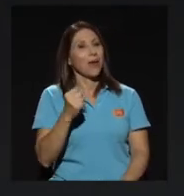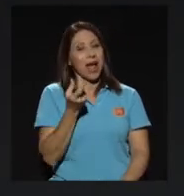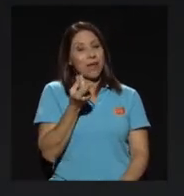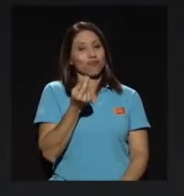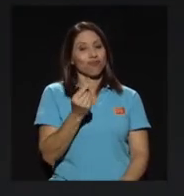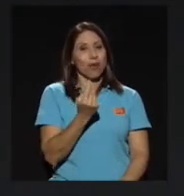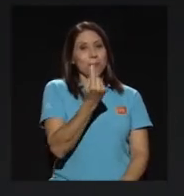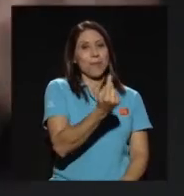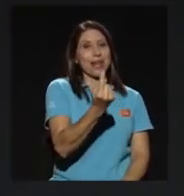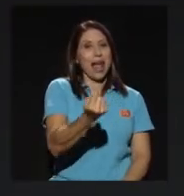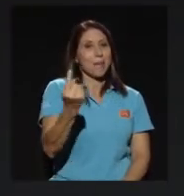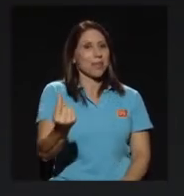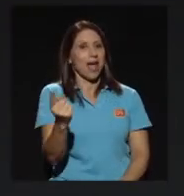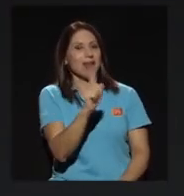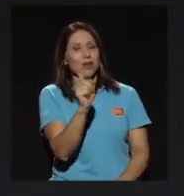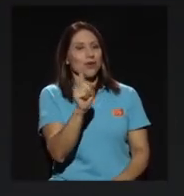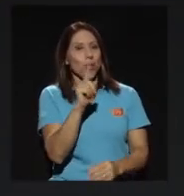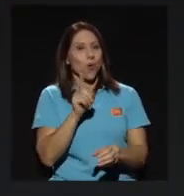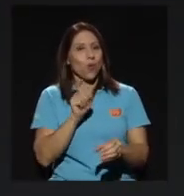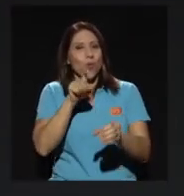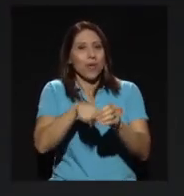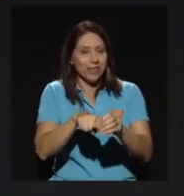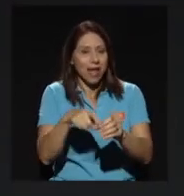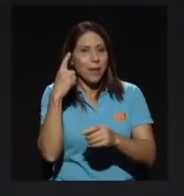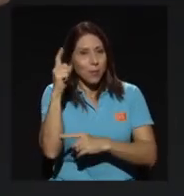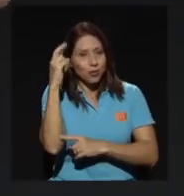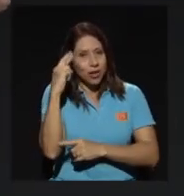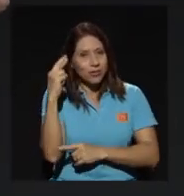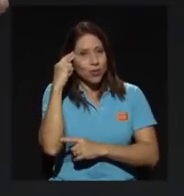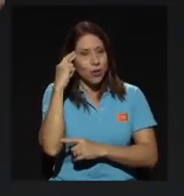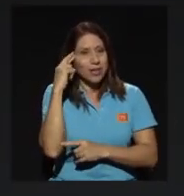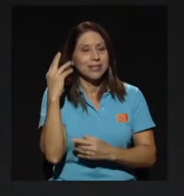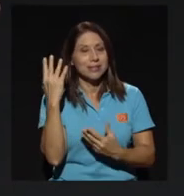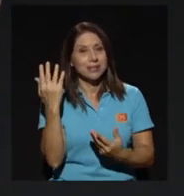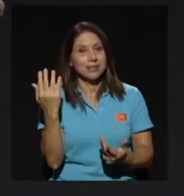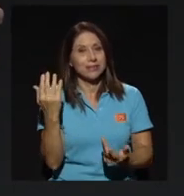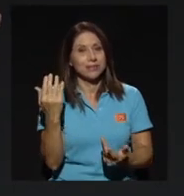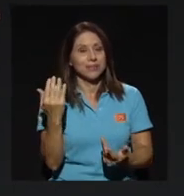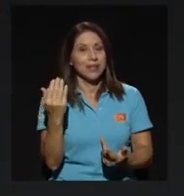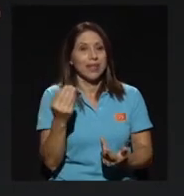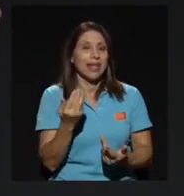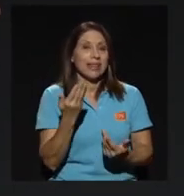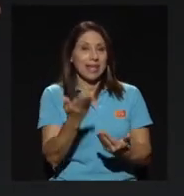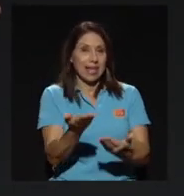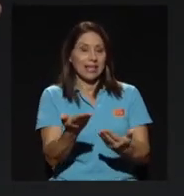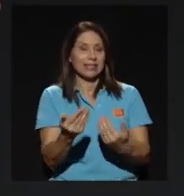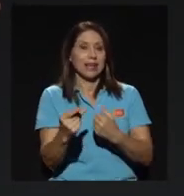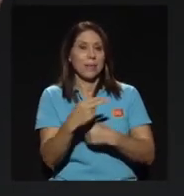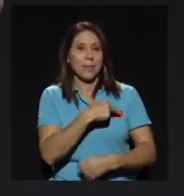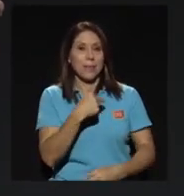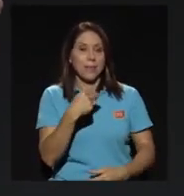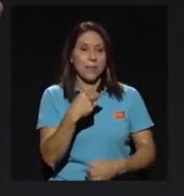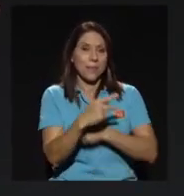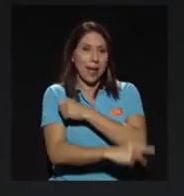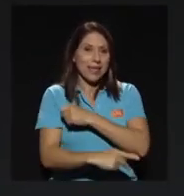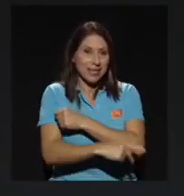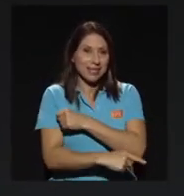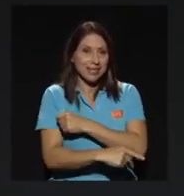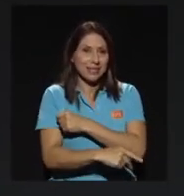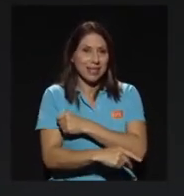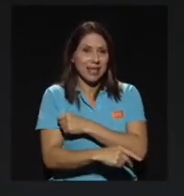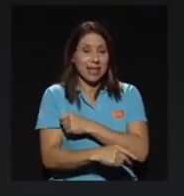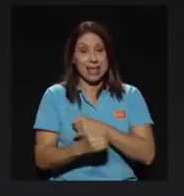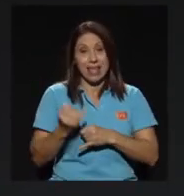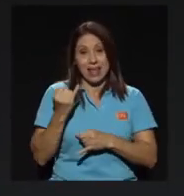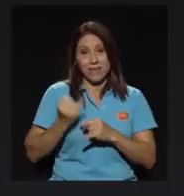cápita de ellos porque por razones de donde vienen ya es el país que en el final del